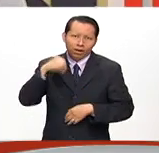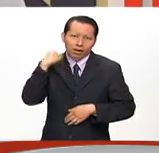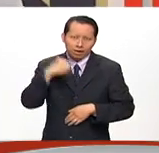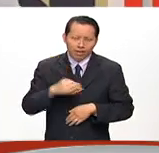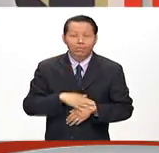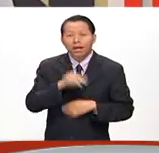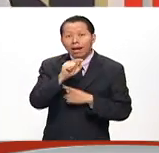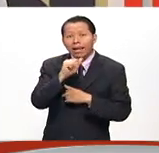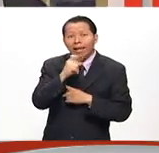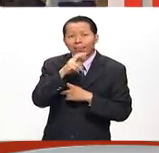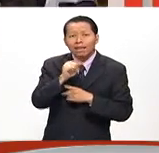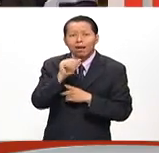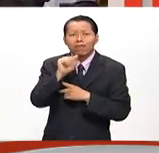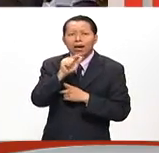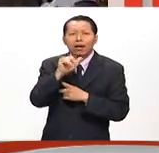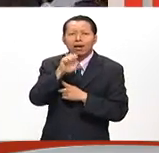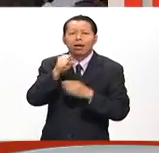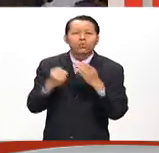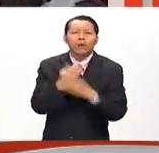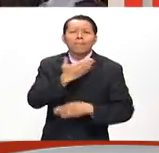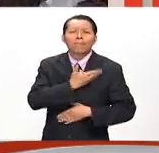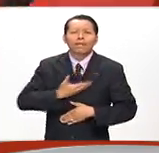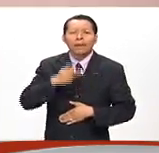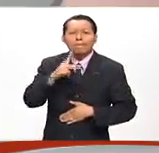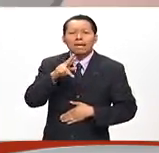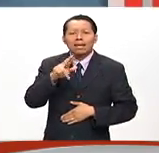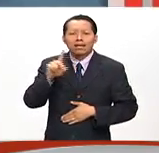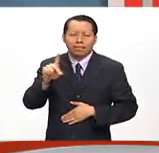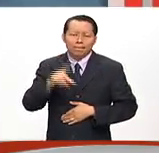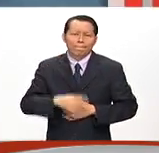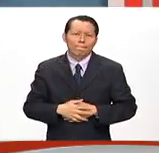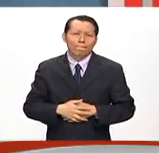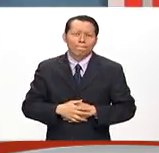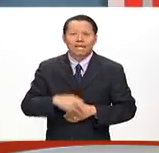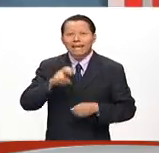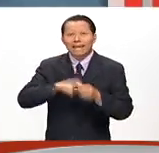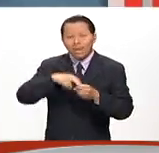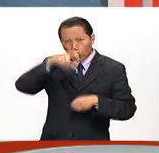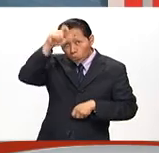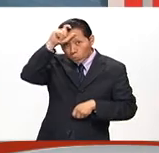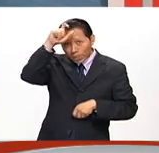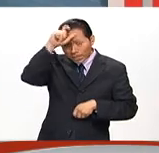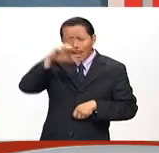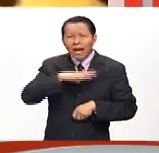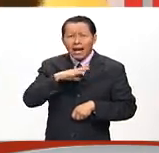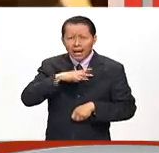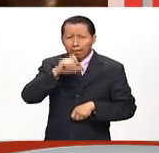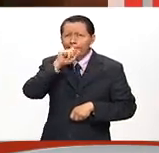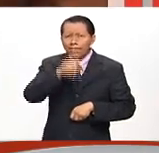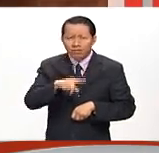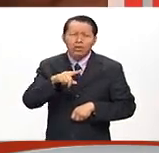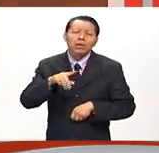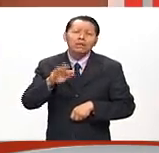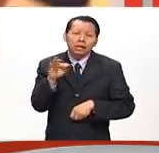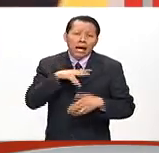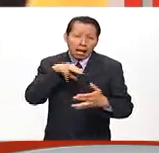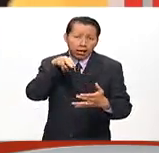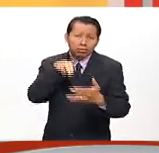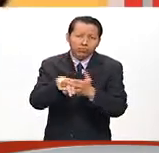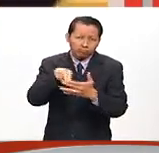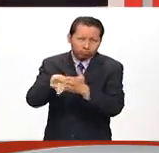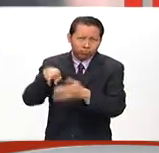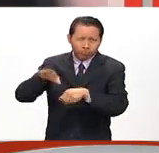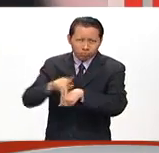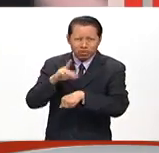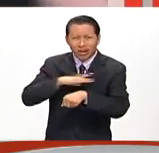Alejandra Barrales es la nueva presidenta nacional del PRD. En Turquía piden pena de muerte contra responsables del fallido golpe de